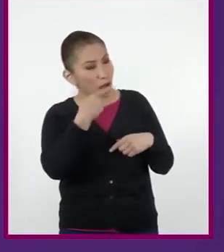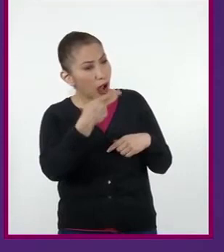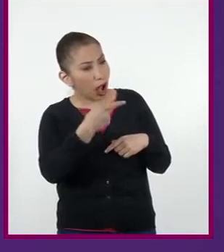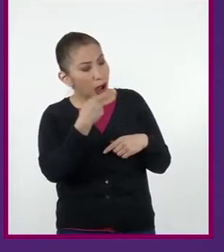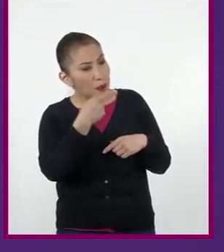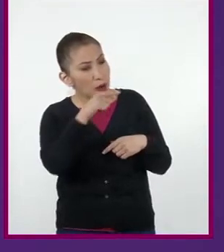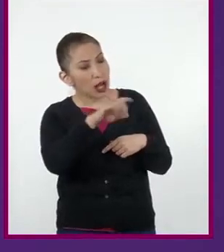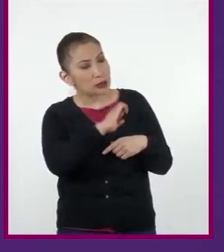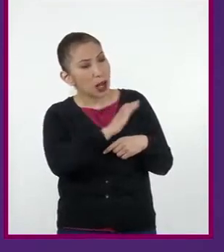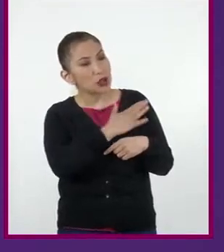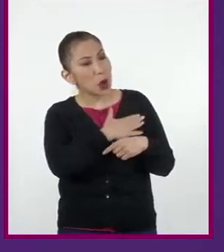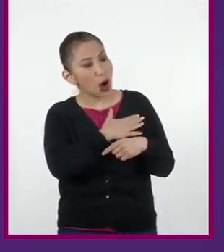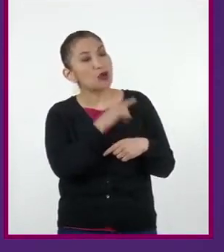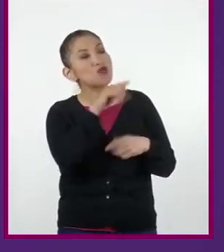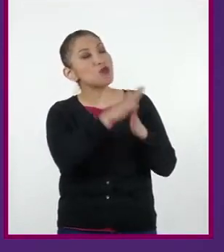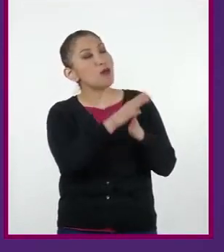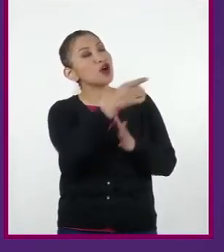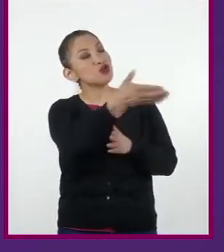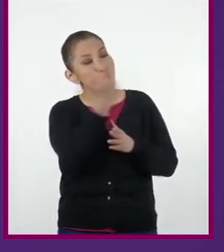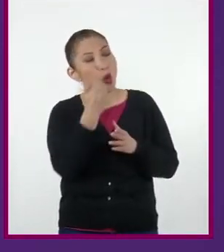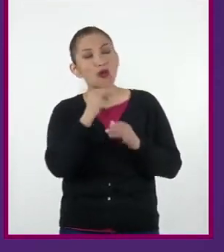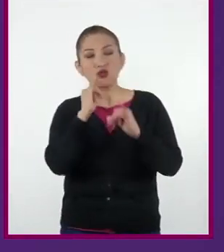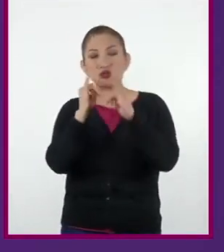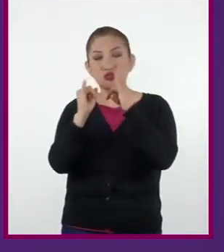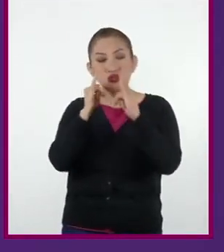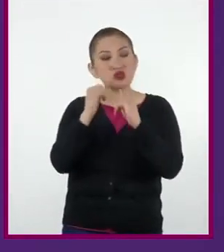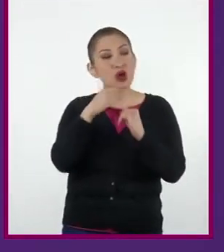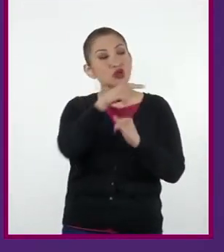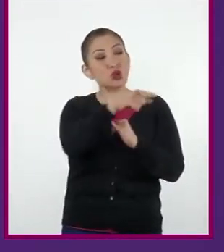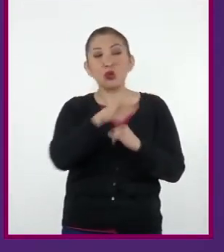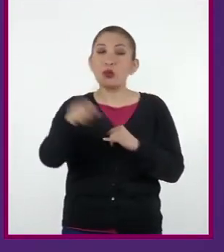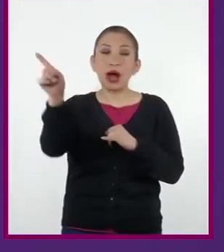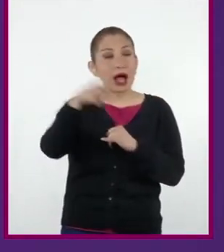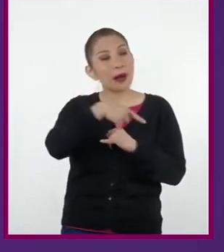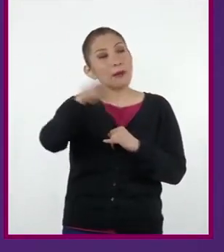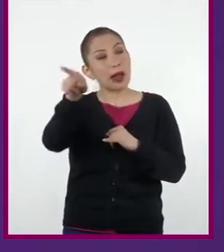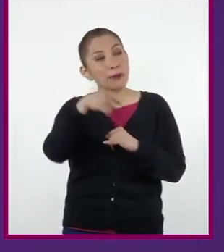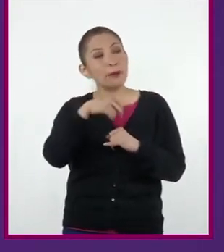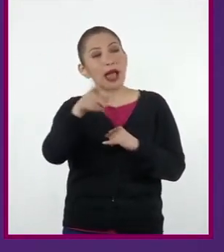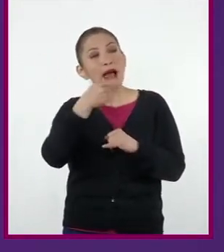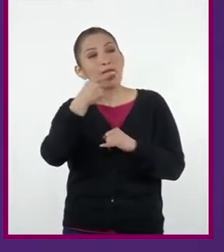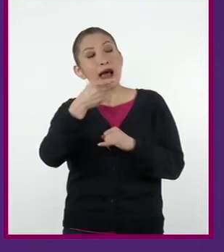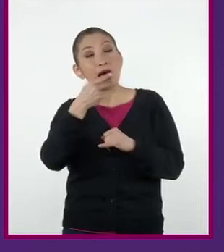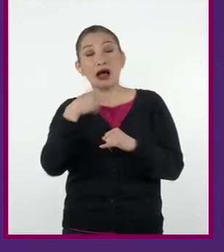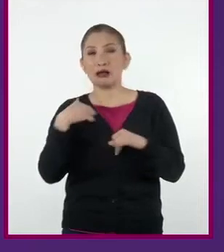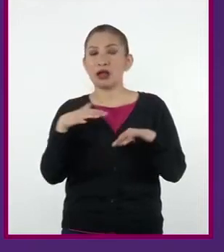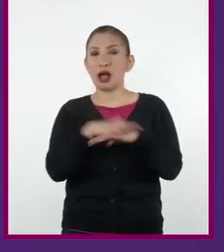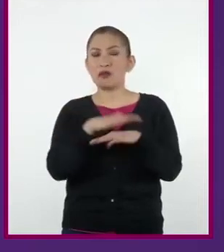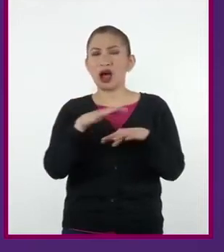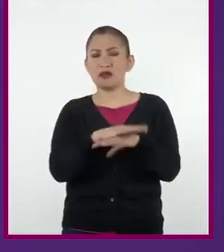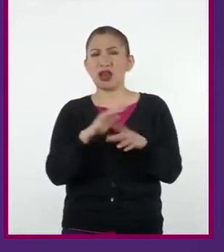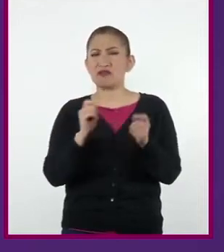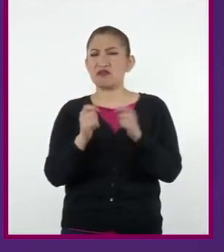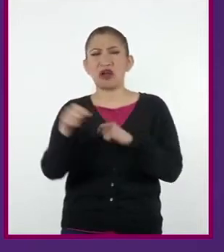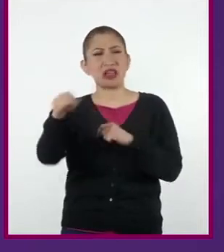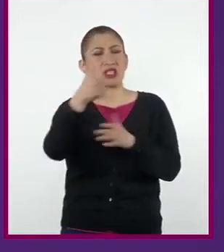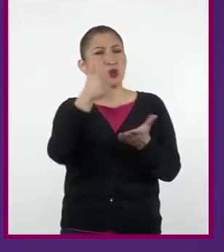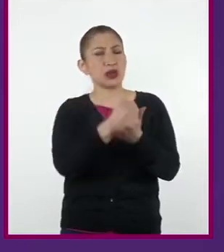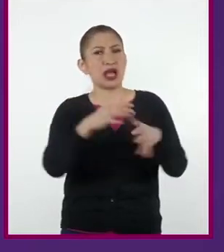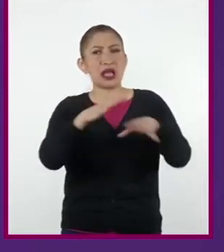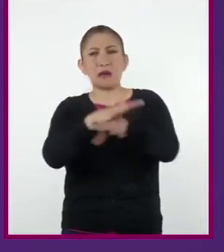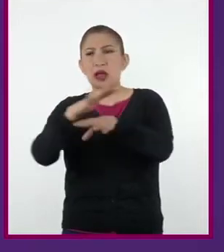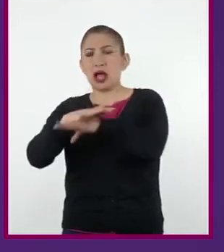de Castilla, me encargaron que fuera su traductor y mensajero. Las cosas cambiaban continuamente en nuestra